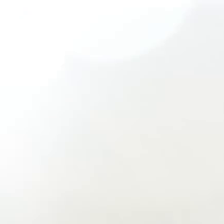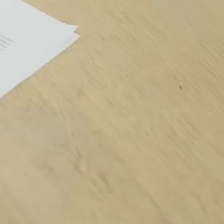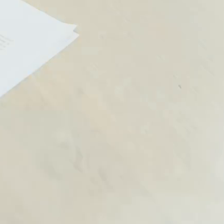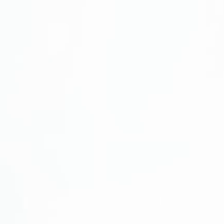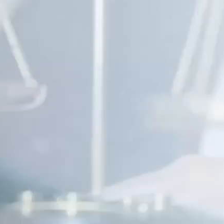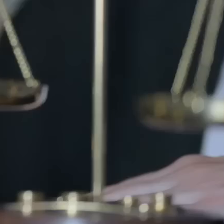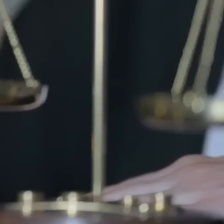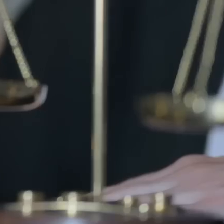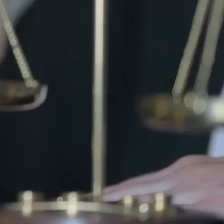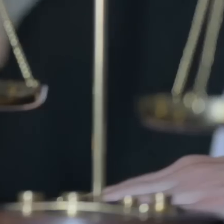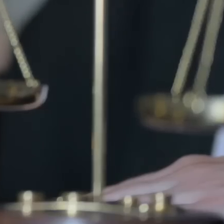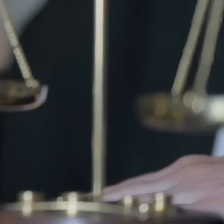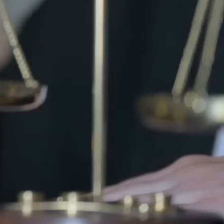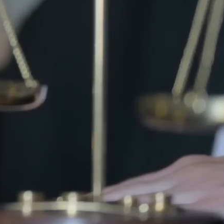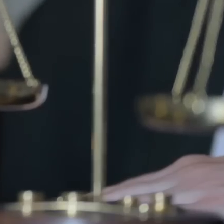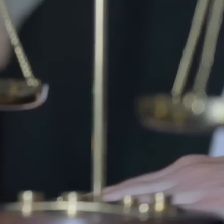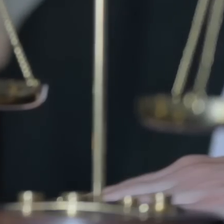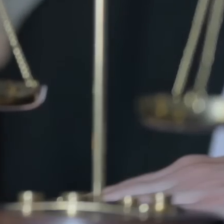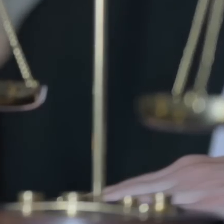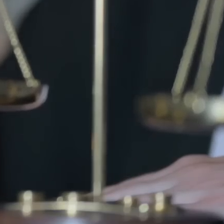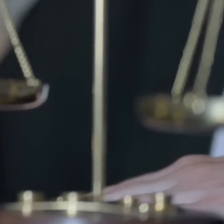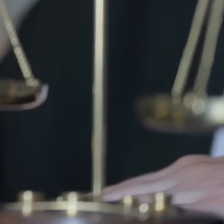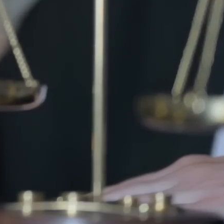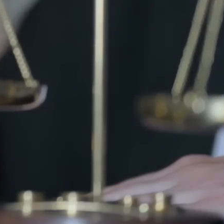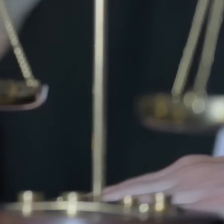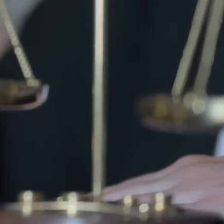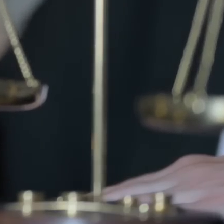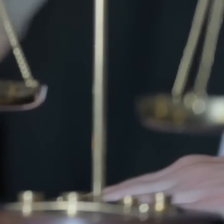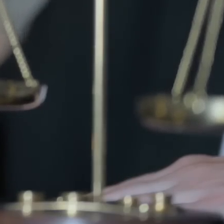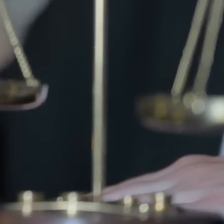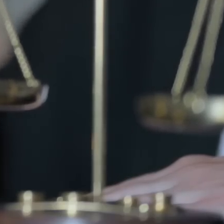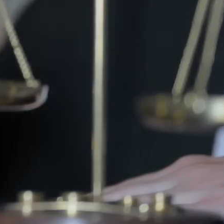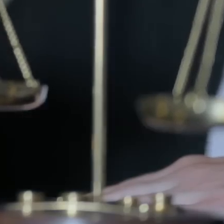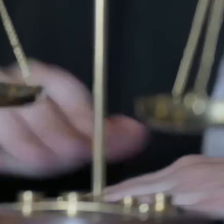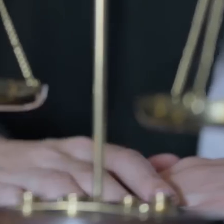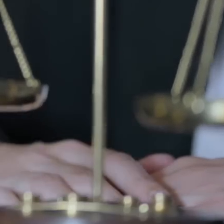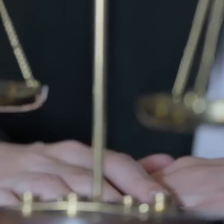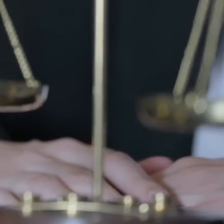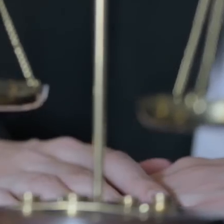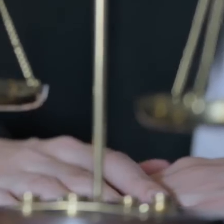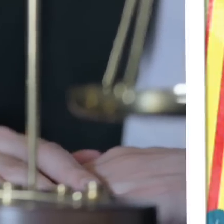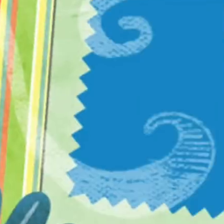y ministros estarán en la lista para ser investigados.